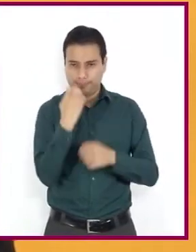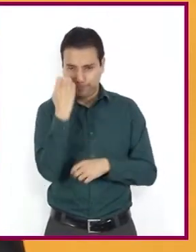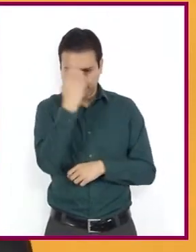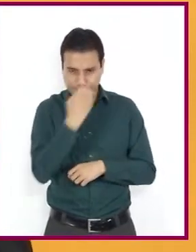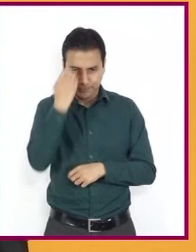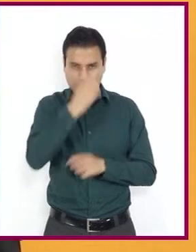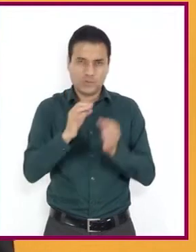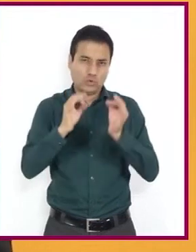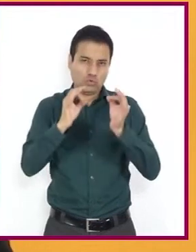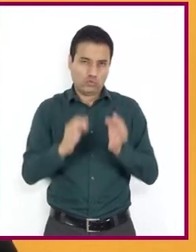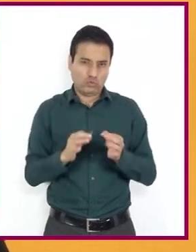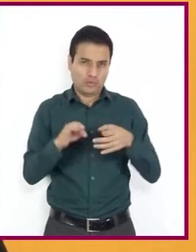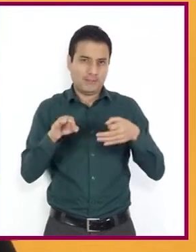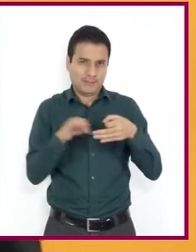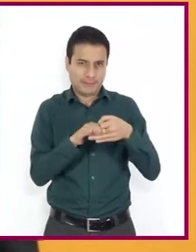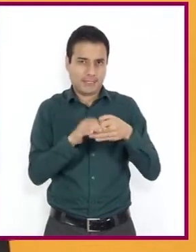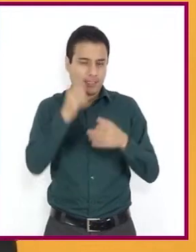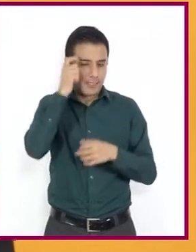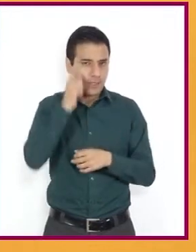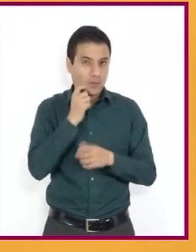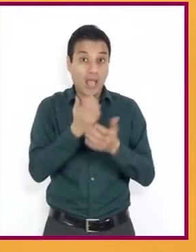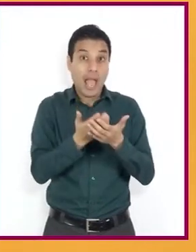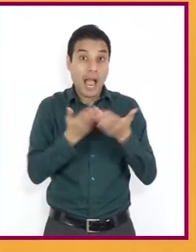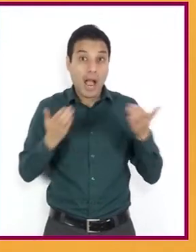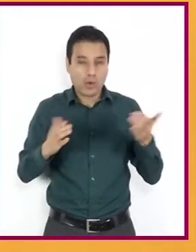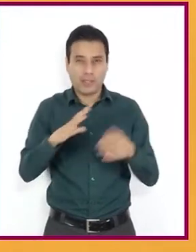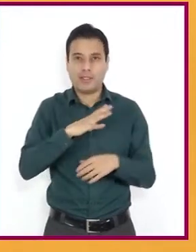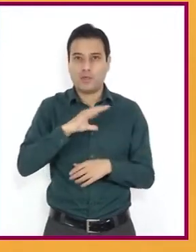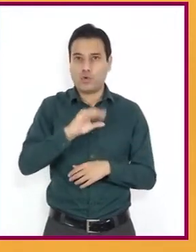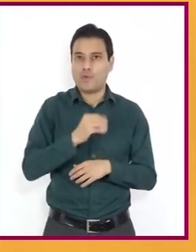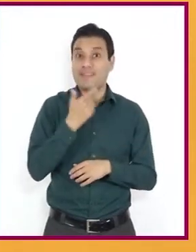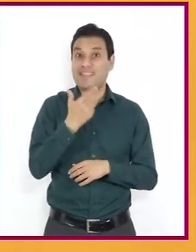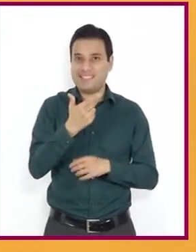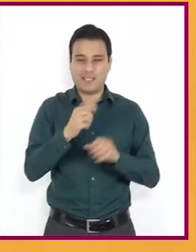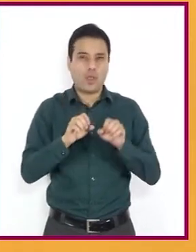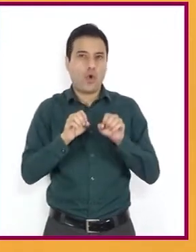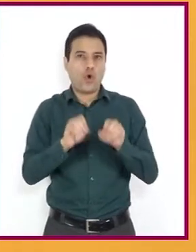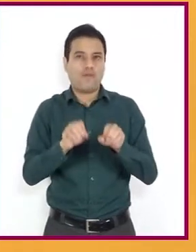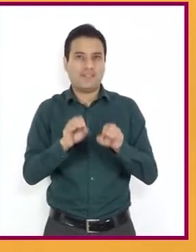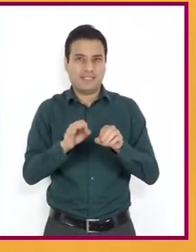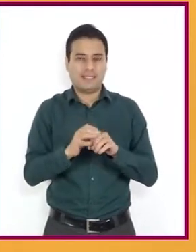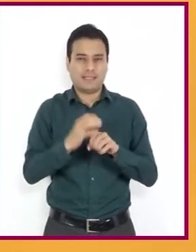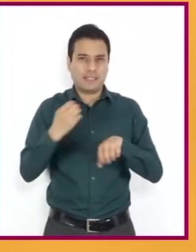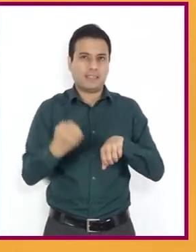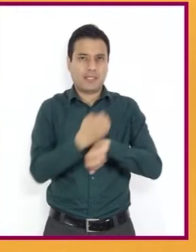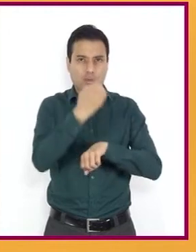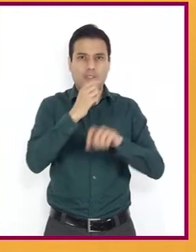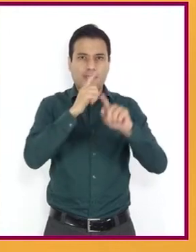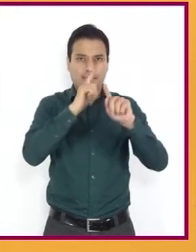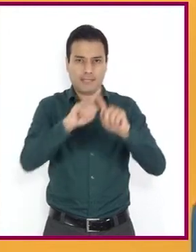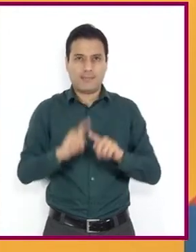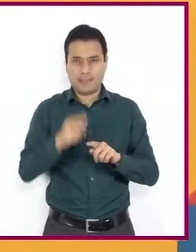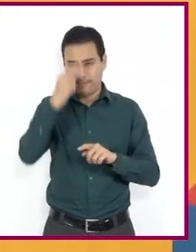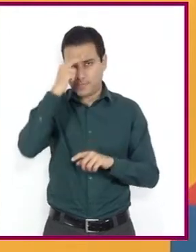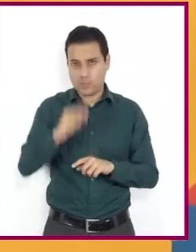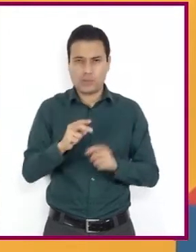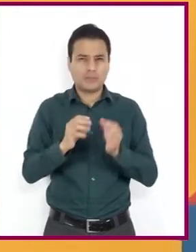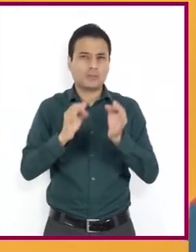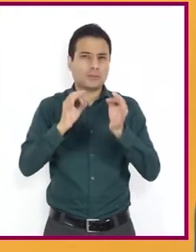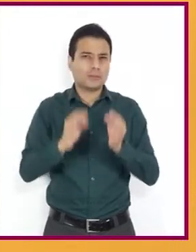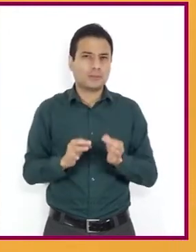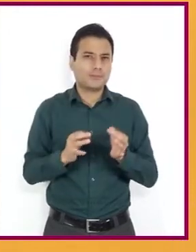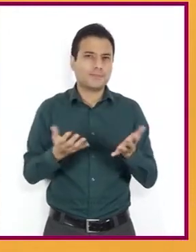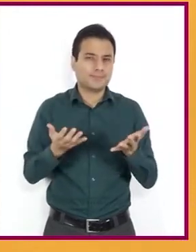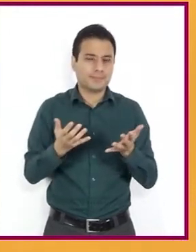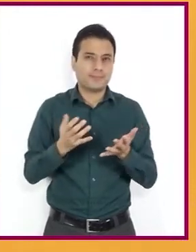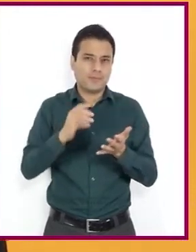las costas de Guerrero, pero ahora existen 97 en varios estados del país. Algunos sensores se instalaron en